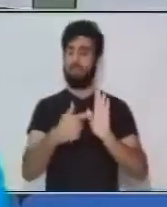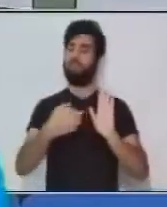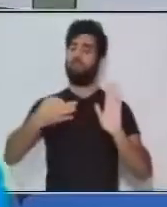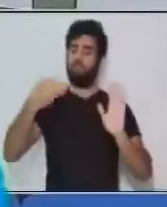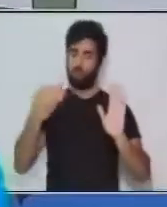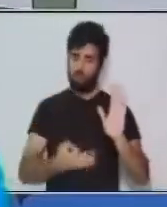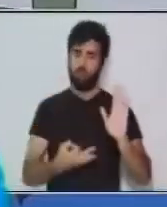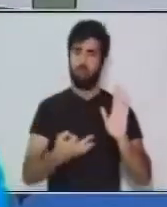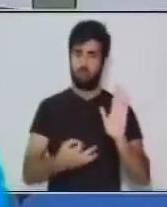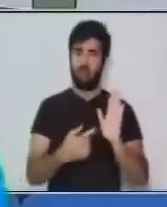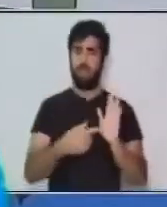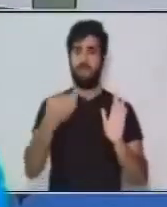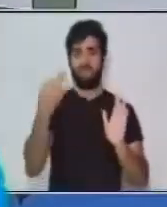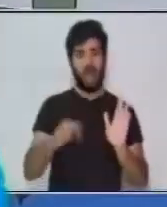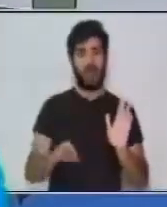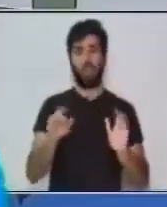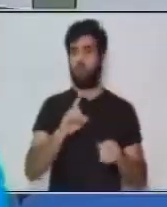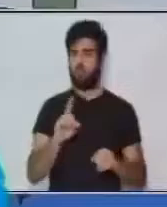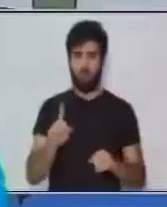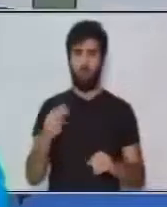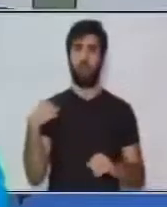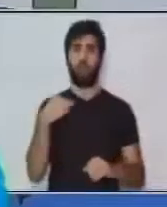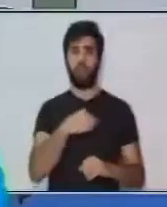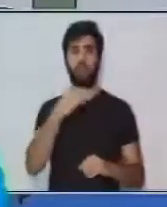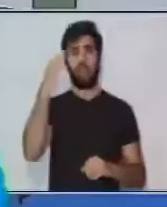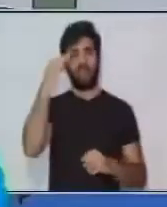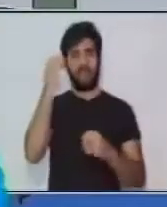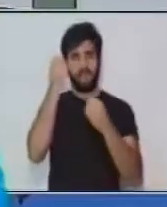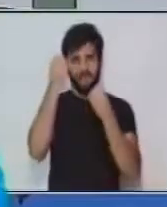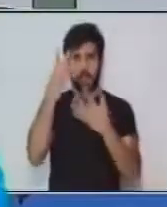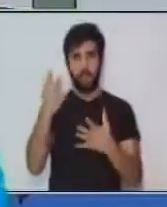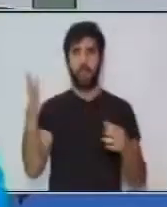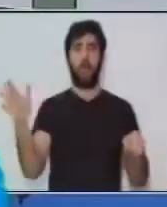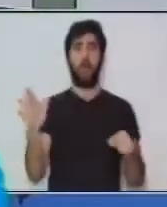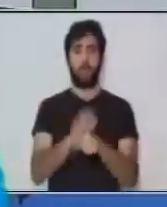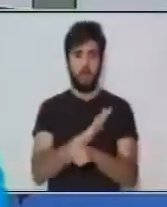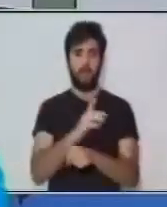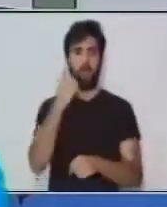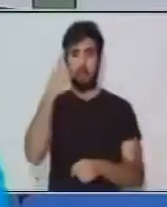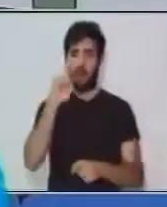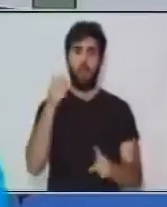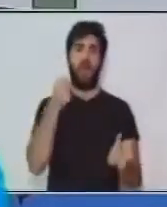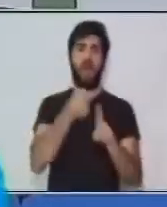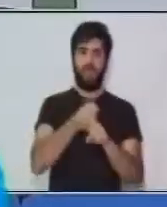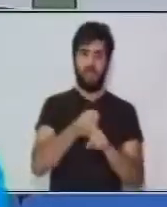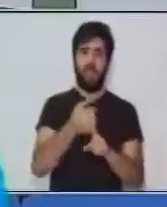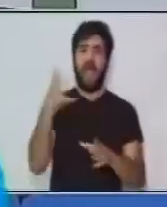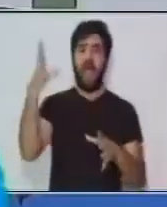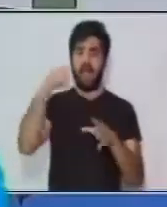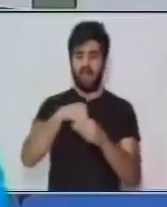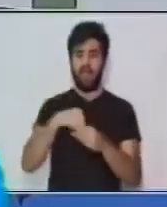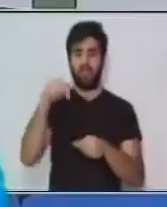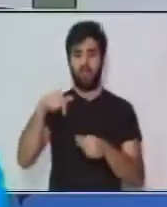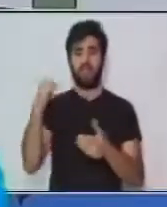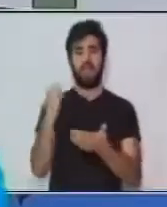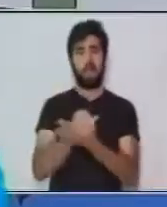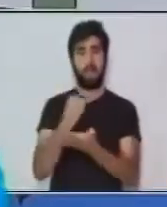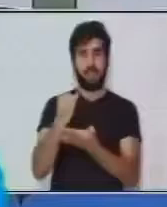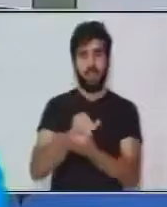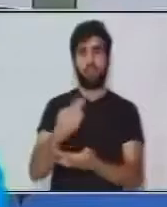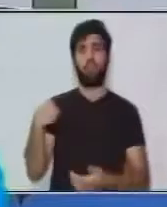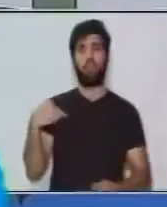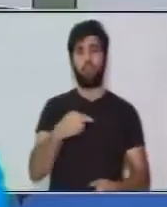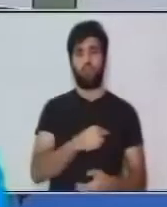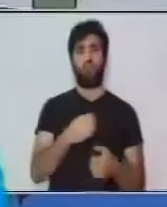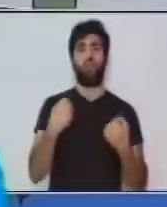Y no vamos a identificar un tipo de información falsa que también pueda perjudicar dentro de nuestra investigación que vayamos a